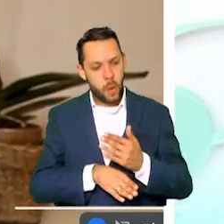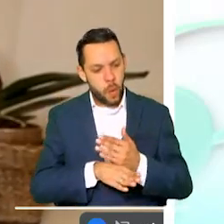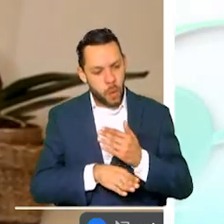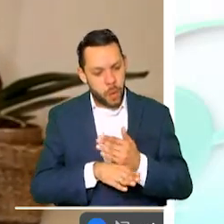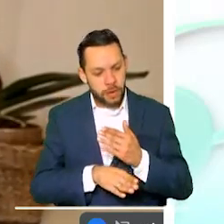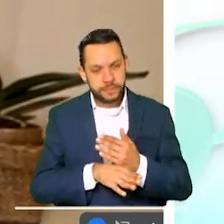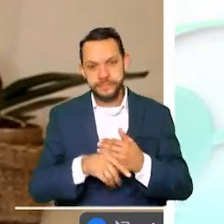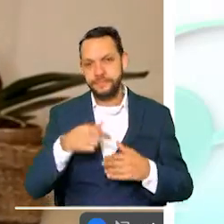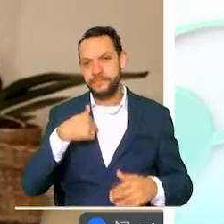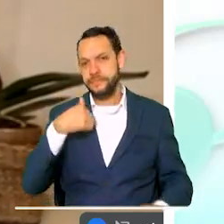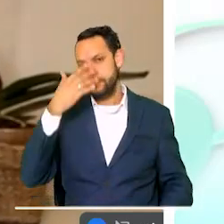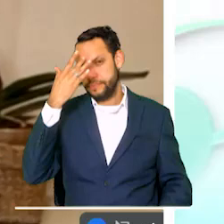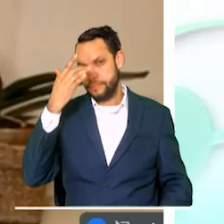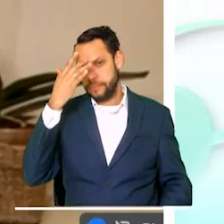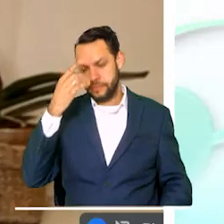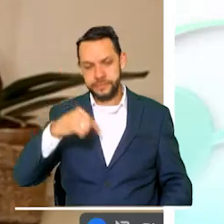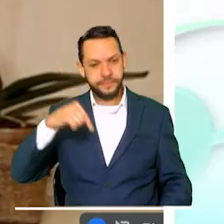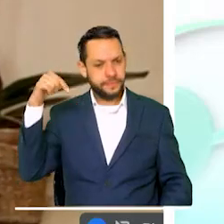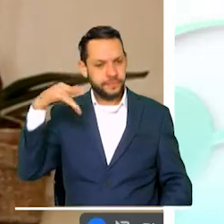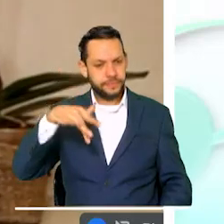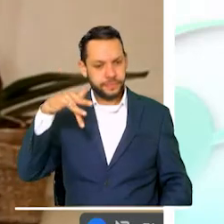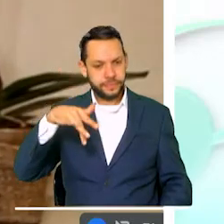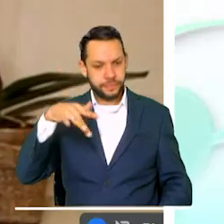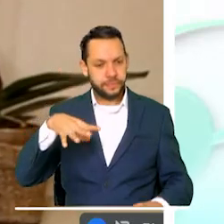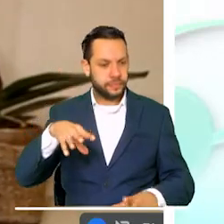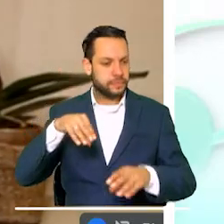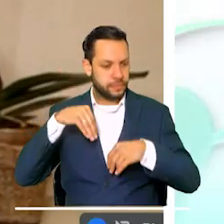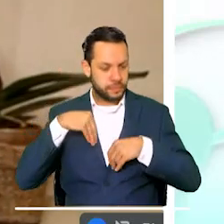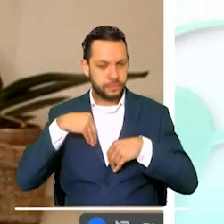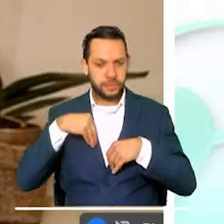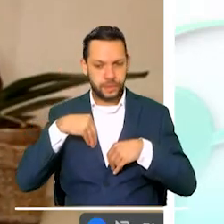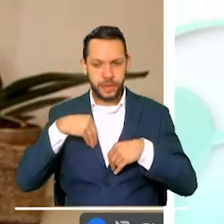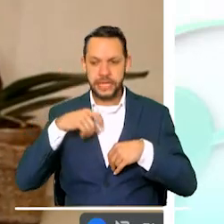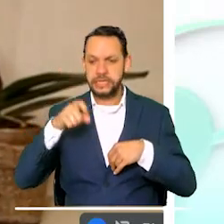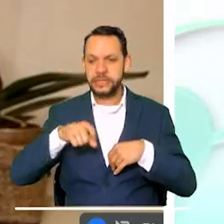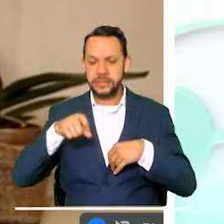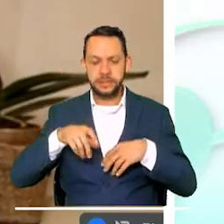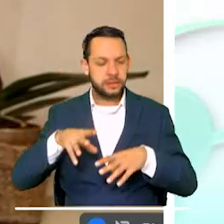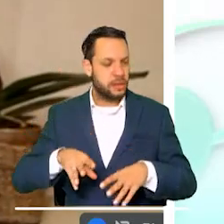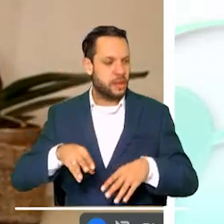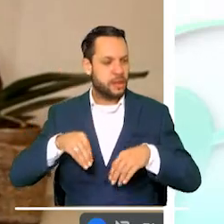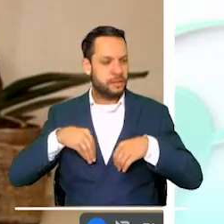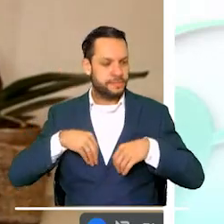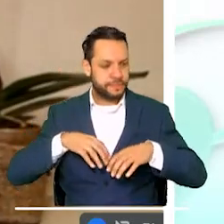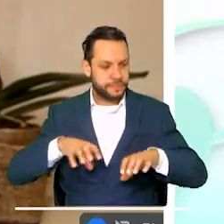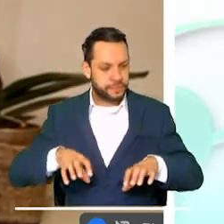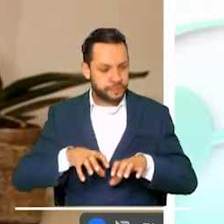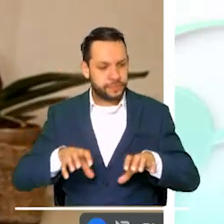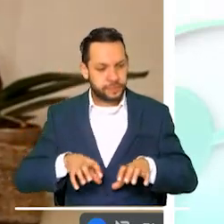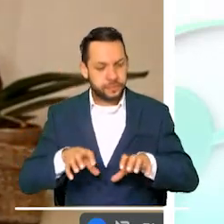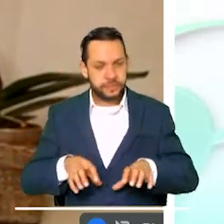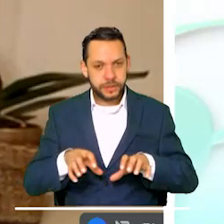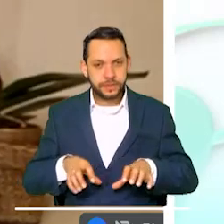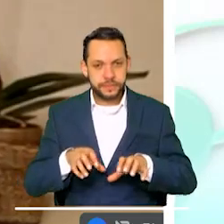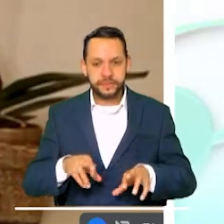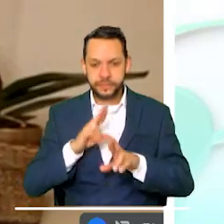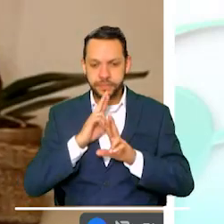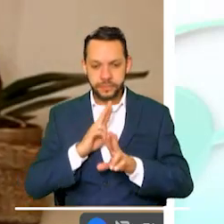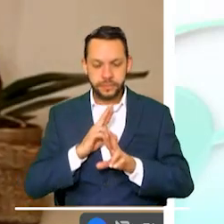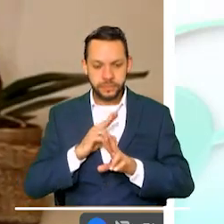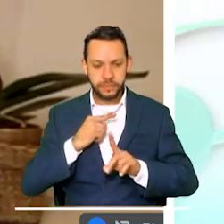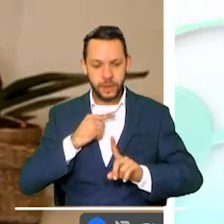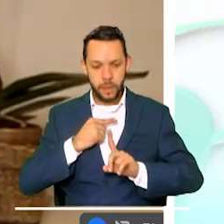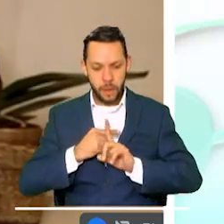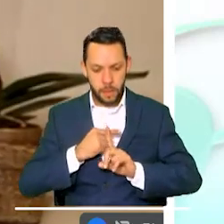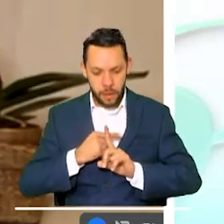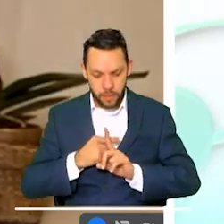porque empiezo a estar presente frente a mí, porque empiezo a aceptar que soy el resultado de lo que he hecho y que también soy el resultado de